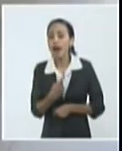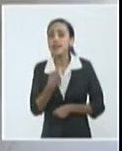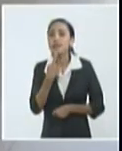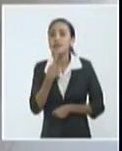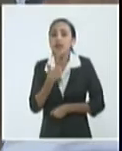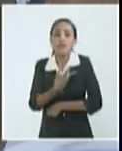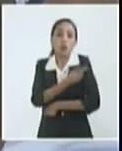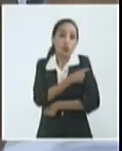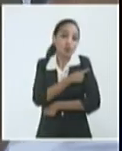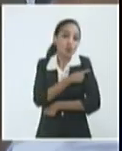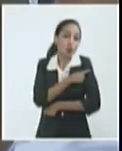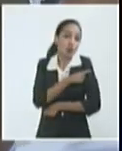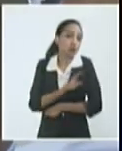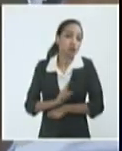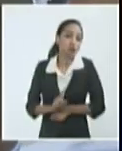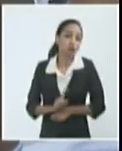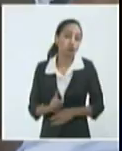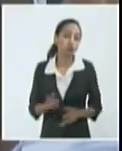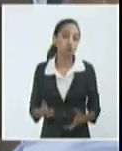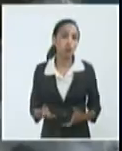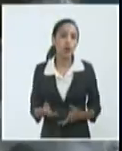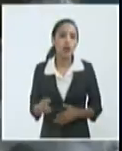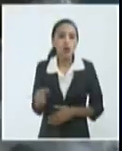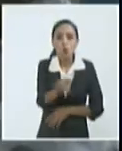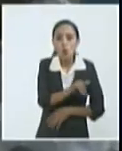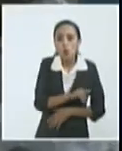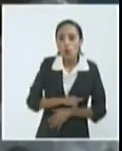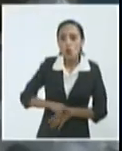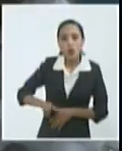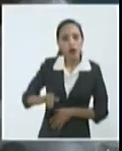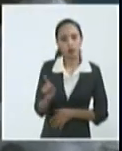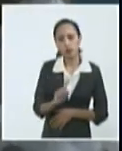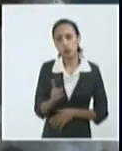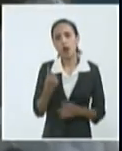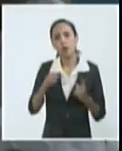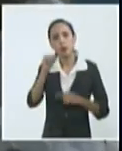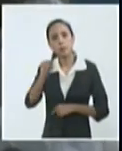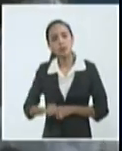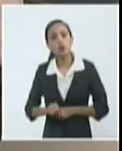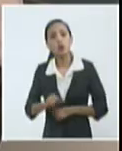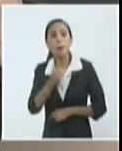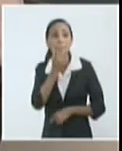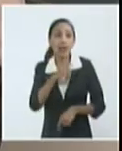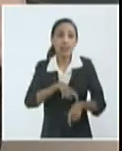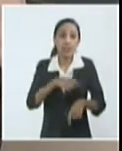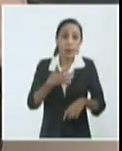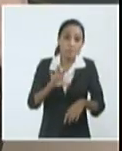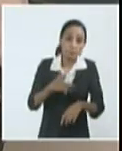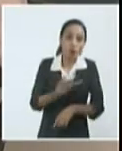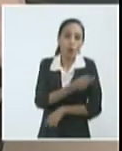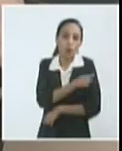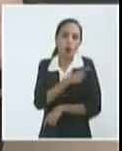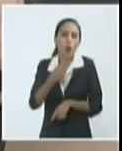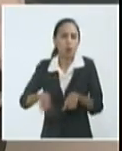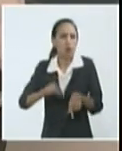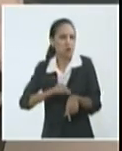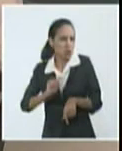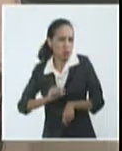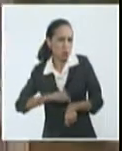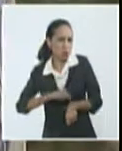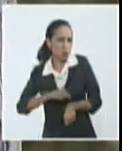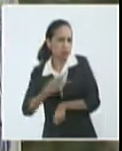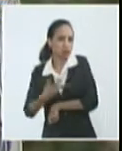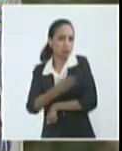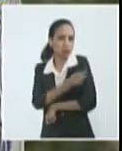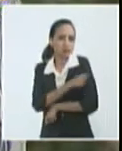sido uniforme. O sea, tenemos personas con más tiempo de vacunado y otras con menos tiempo de vacunado. ¿Qué tendencias hay